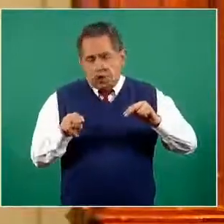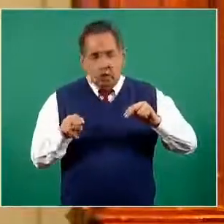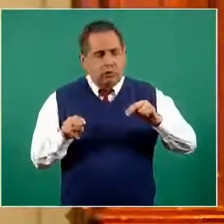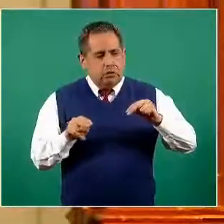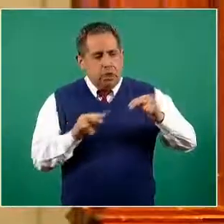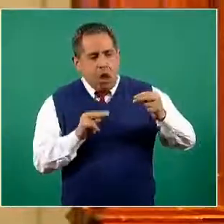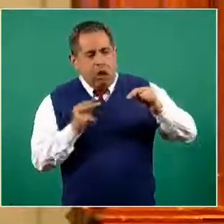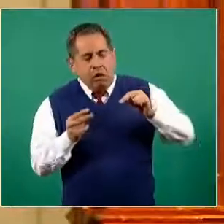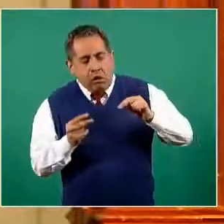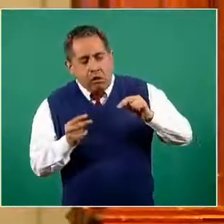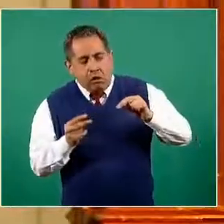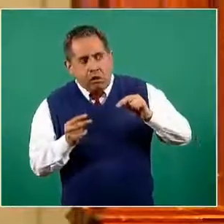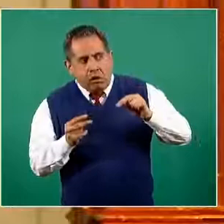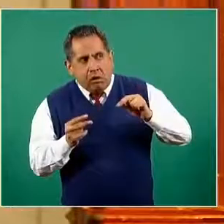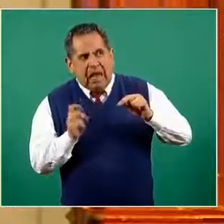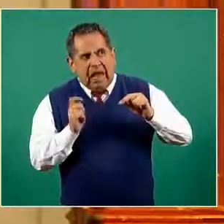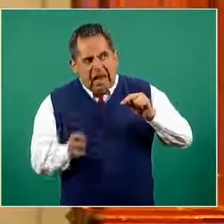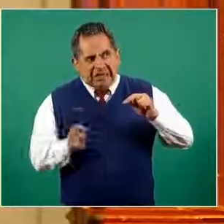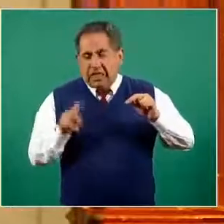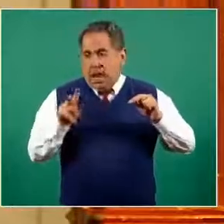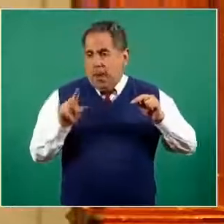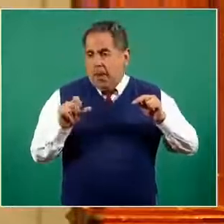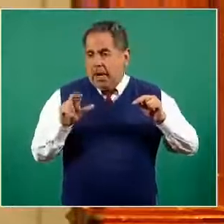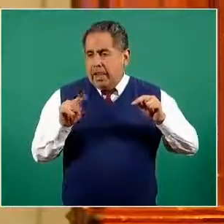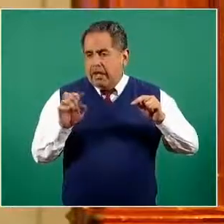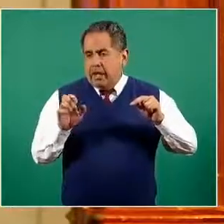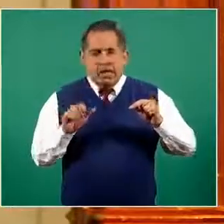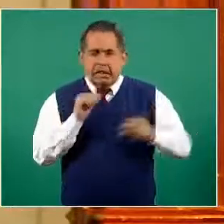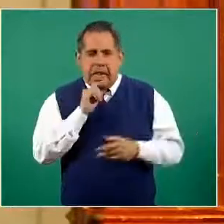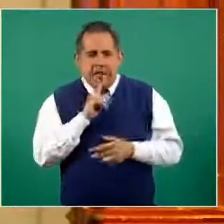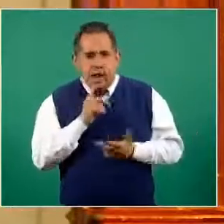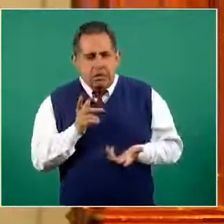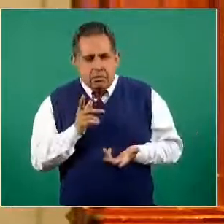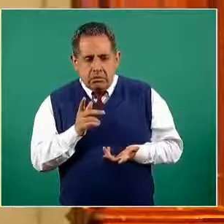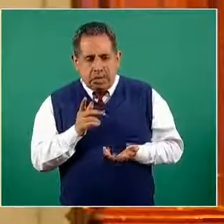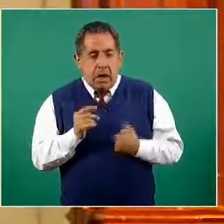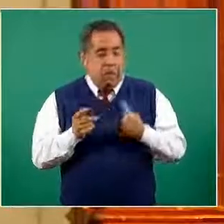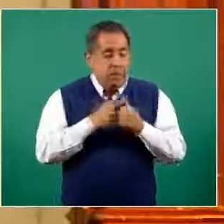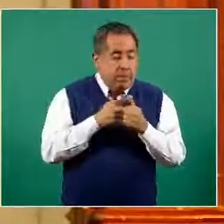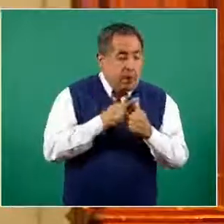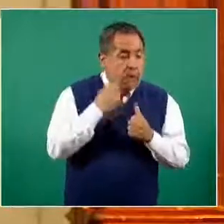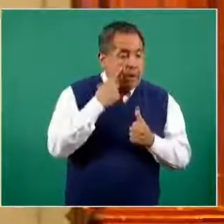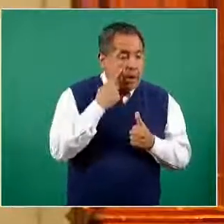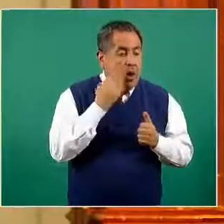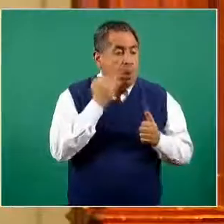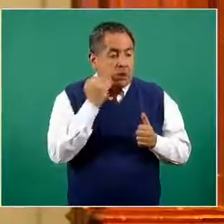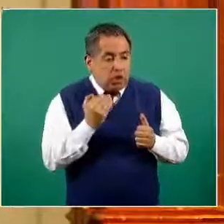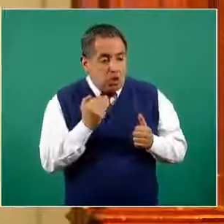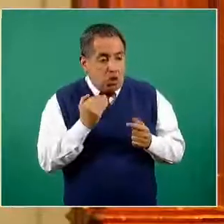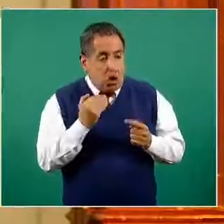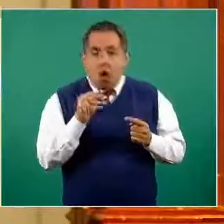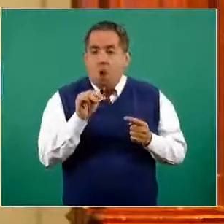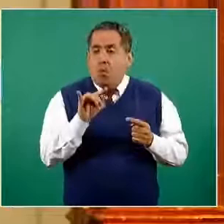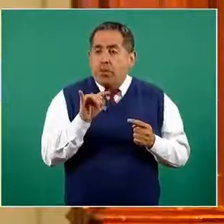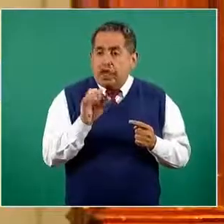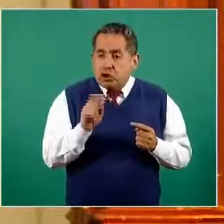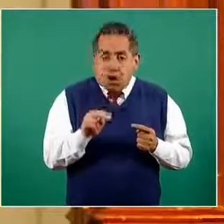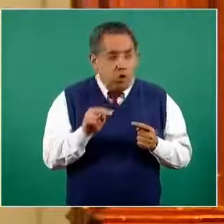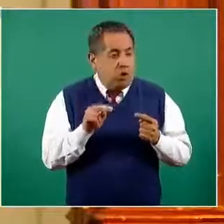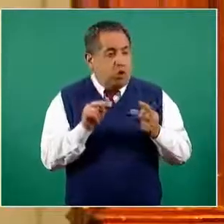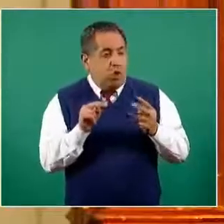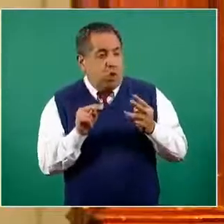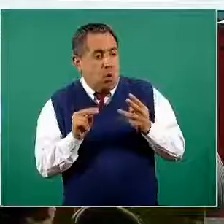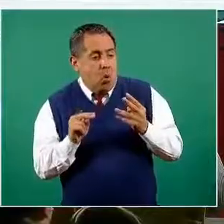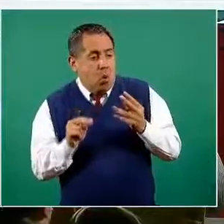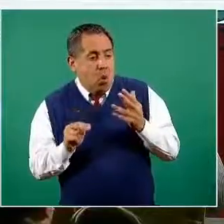va a indicar que tenemos una variante. Tenemos que tener las mutaciones características de la variante, todas las mutaciones características de esta